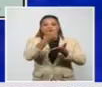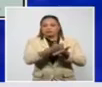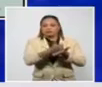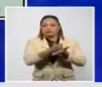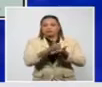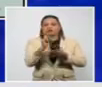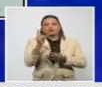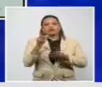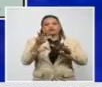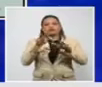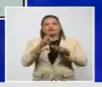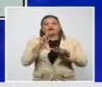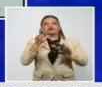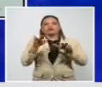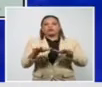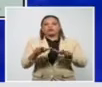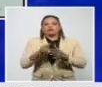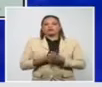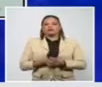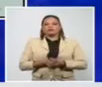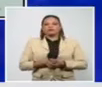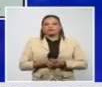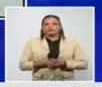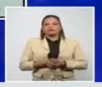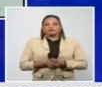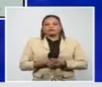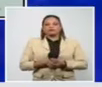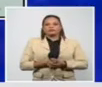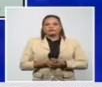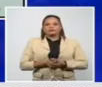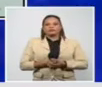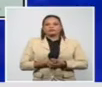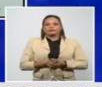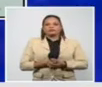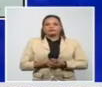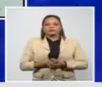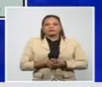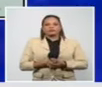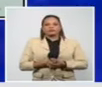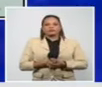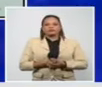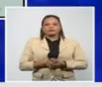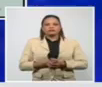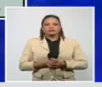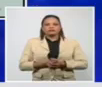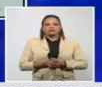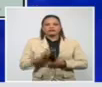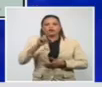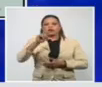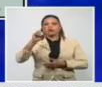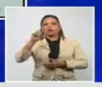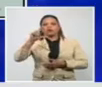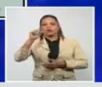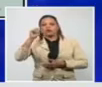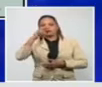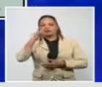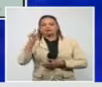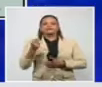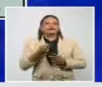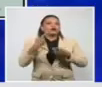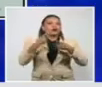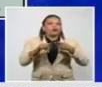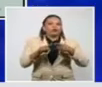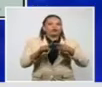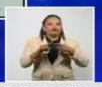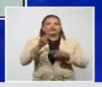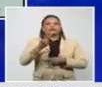Colón. Y en el caso de Villa Clara, el paciente importado diagnosticado ayer es del municipio